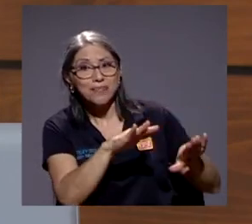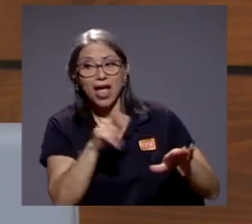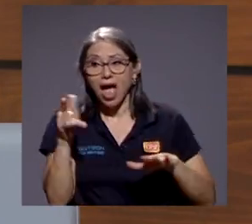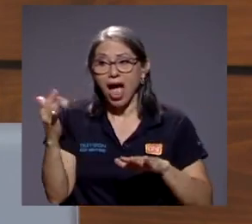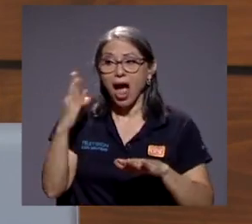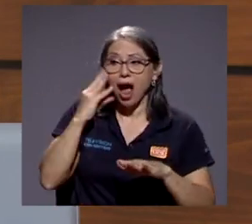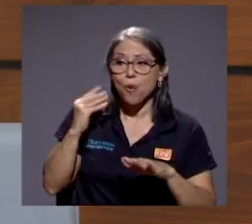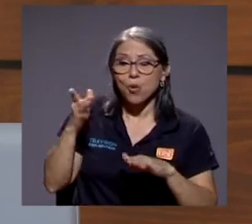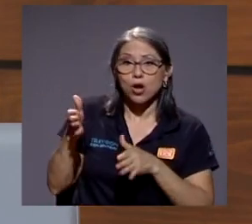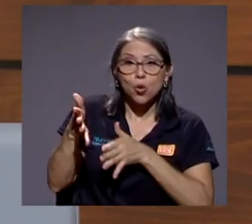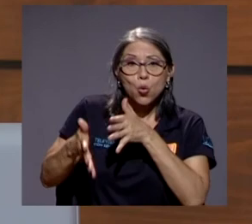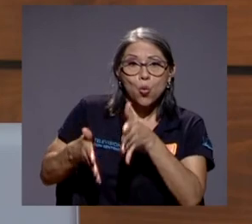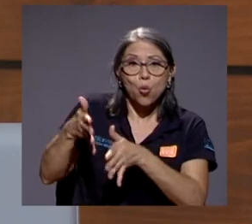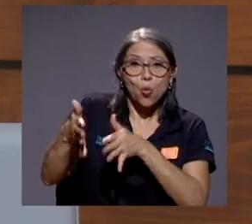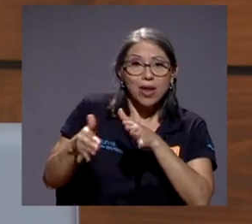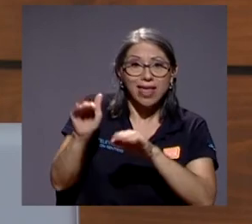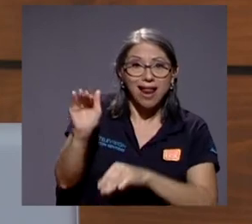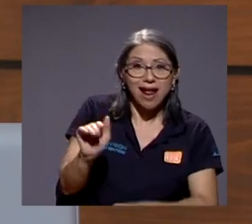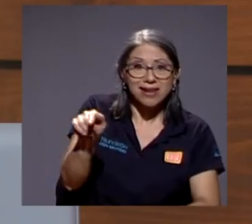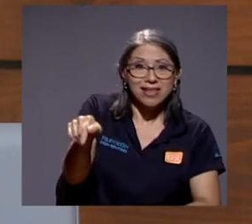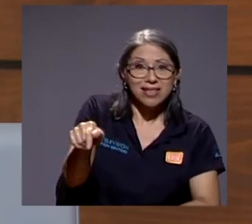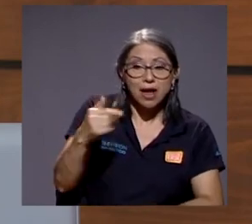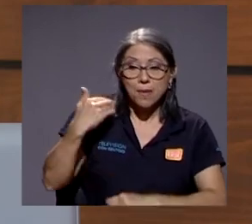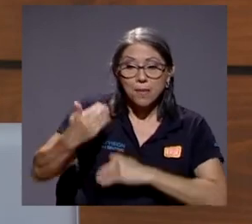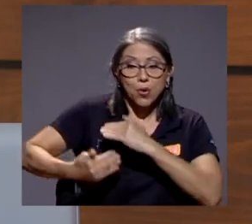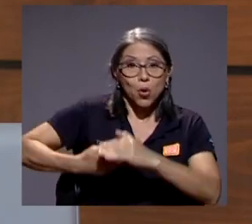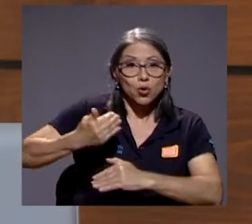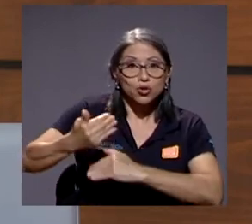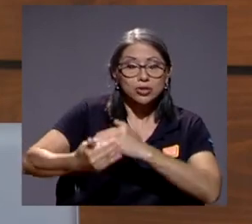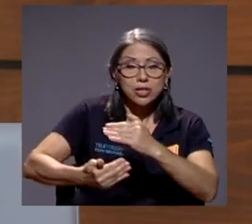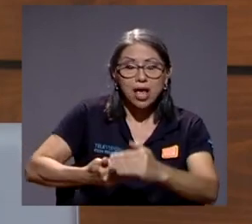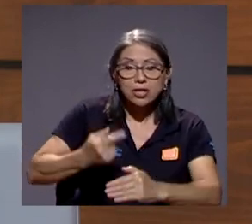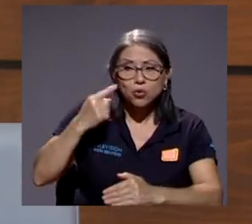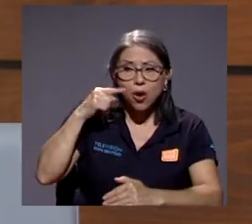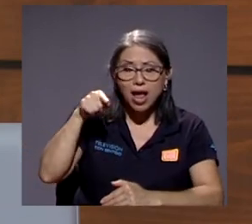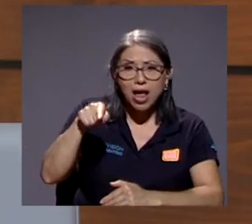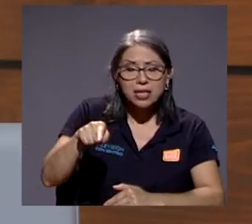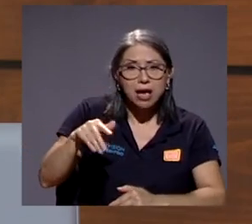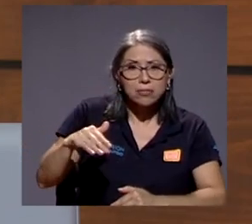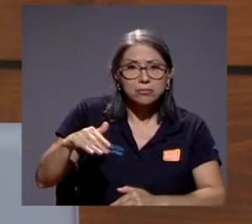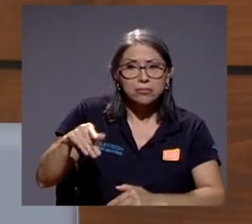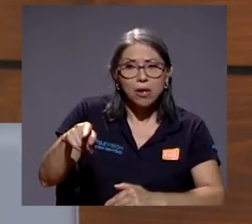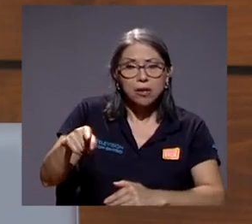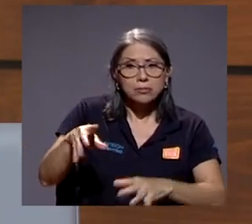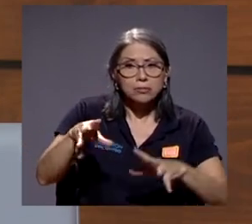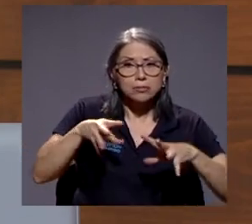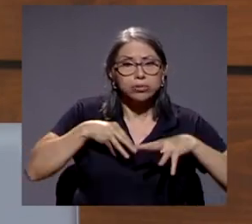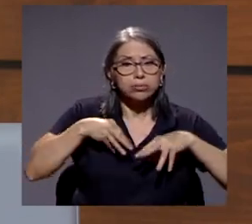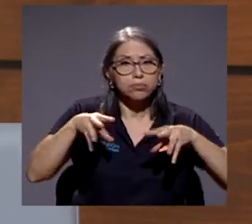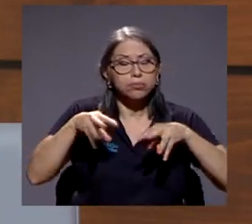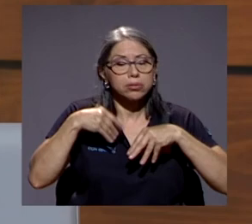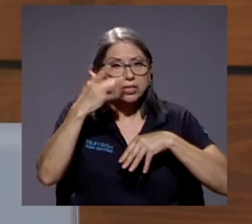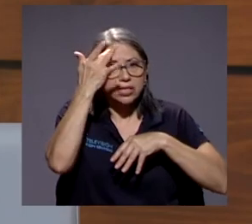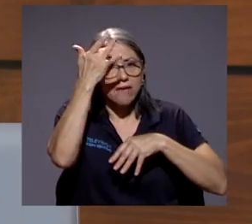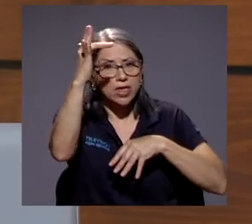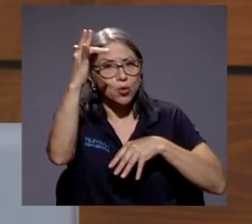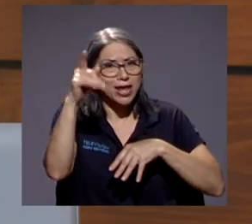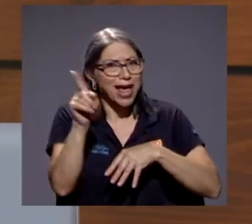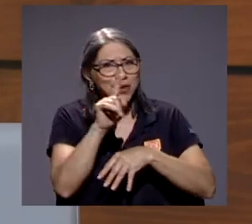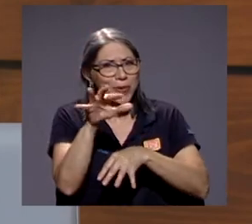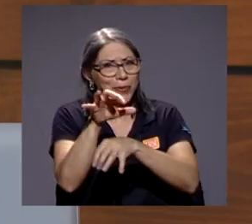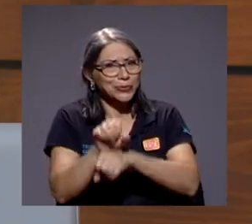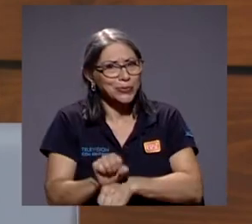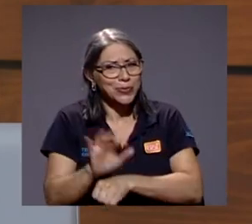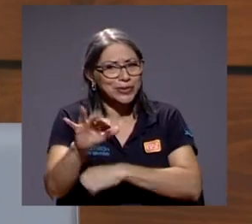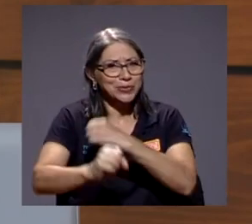y en el proceso vamos viendo como ella va adquiriendo digamos una sabiduría un poco inusual para su edad es una película